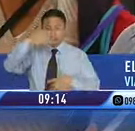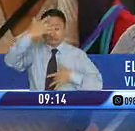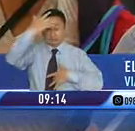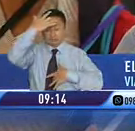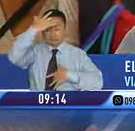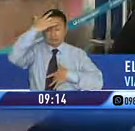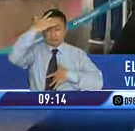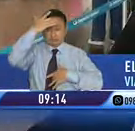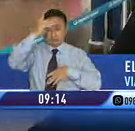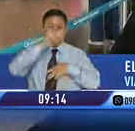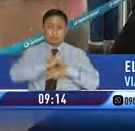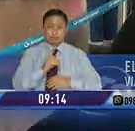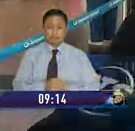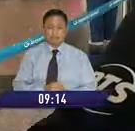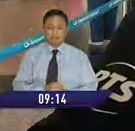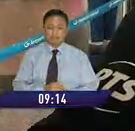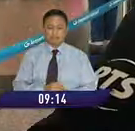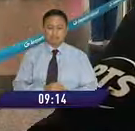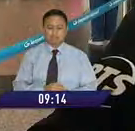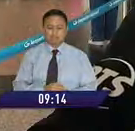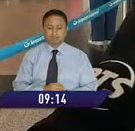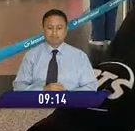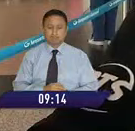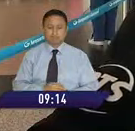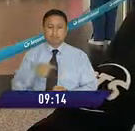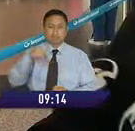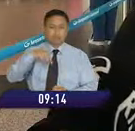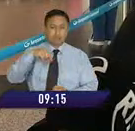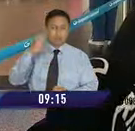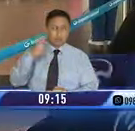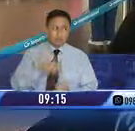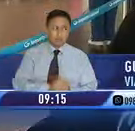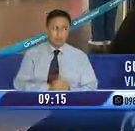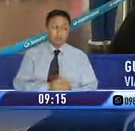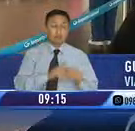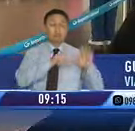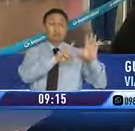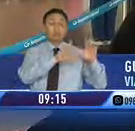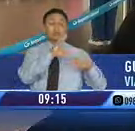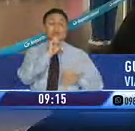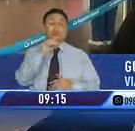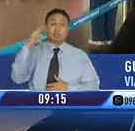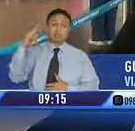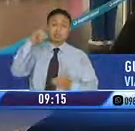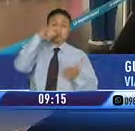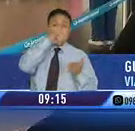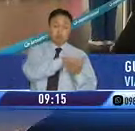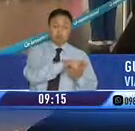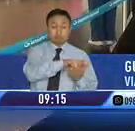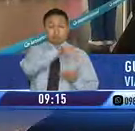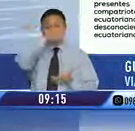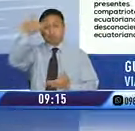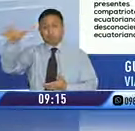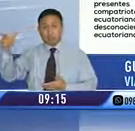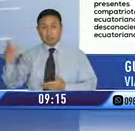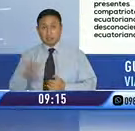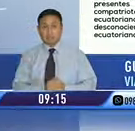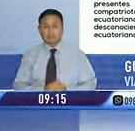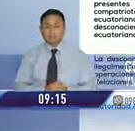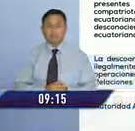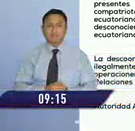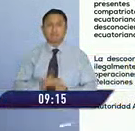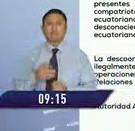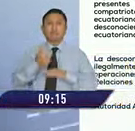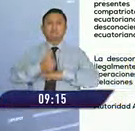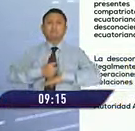médicos tengo entendido abuelo humanitario desde que está el plan vuelta a la patria no Mientras que